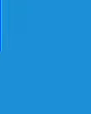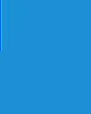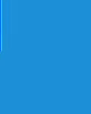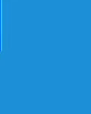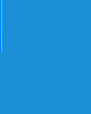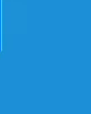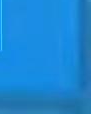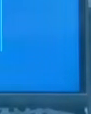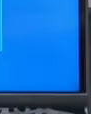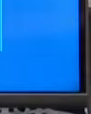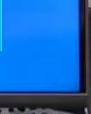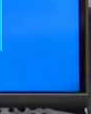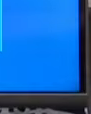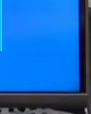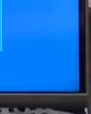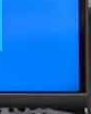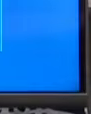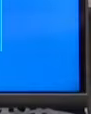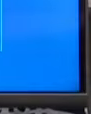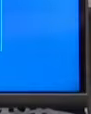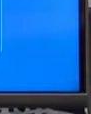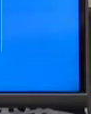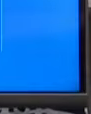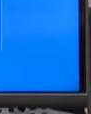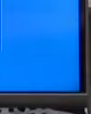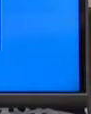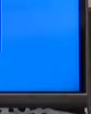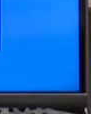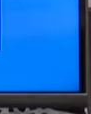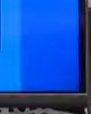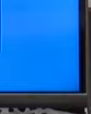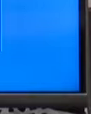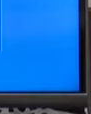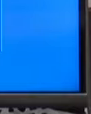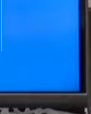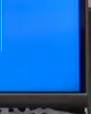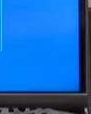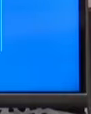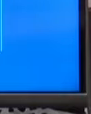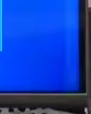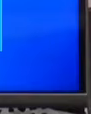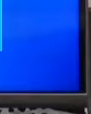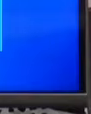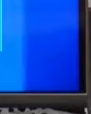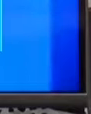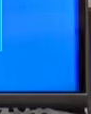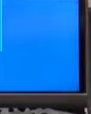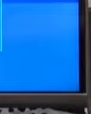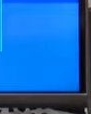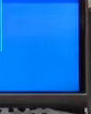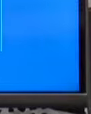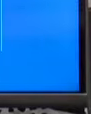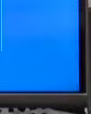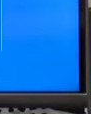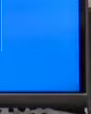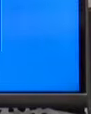ser esto y qué es lo que viene la semana que viene. Así que ya te estamos esperando para la próxima semana, ¿eh? Bueno, Roberto, te mando un abrazo grande.